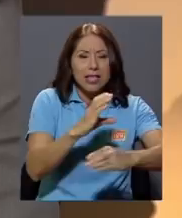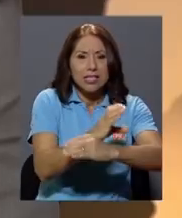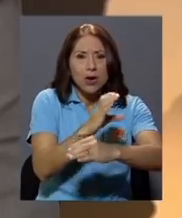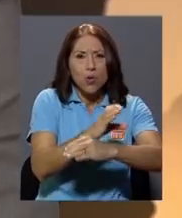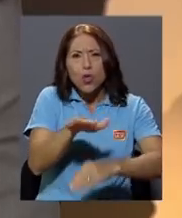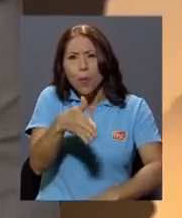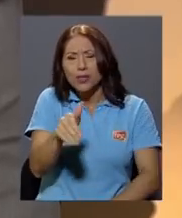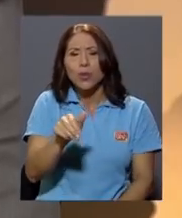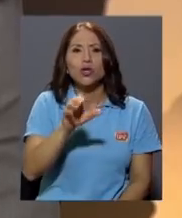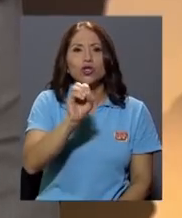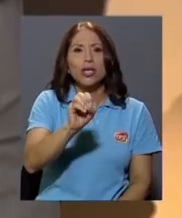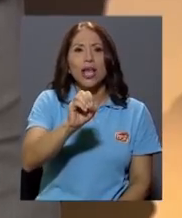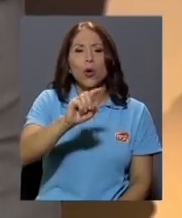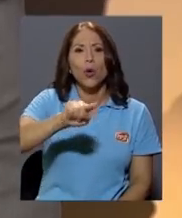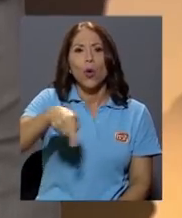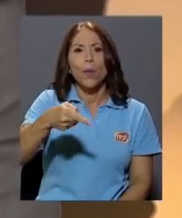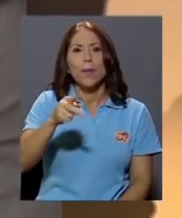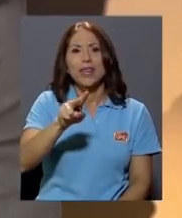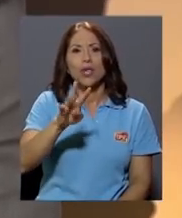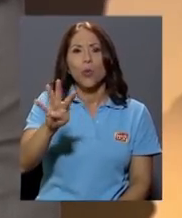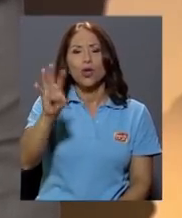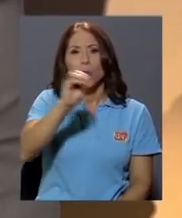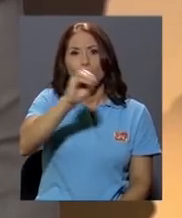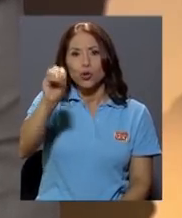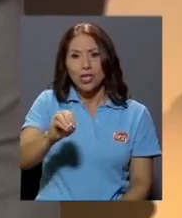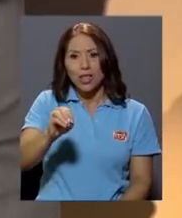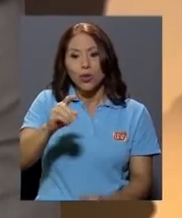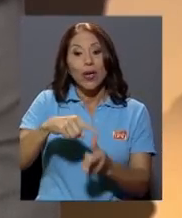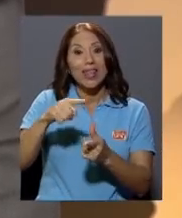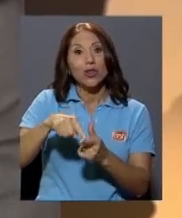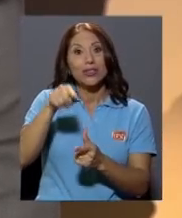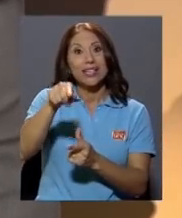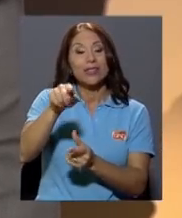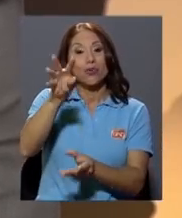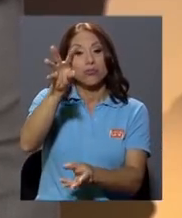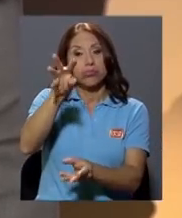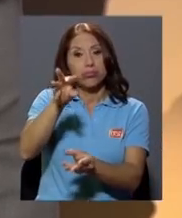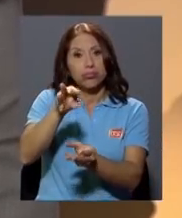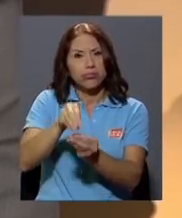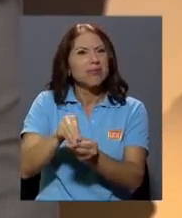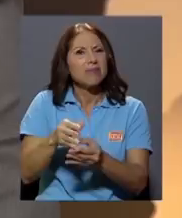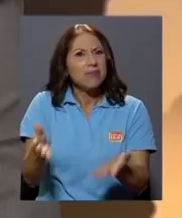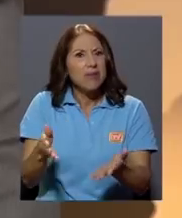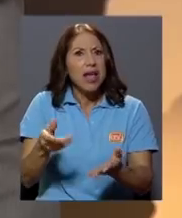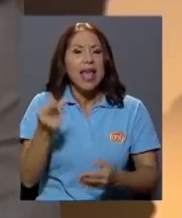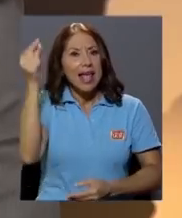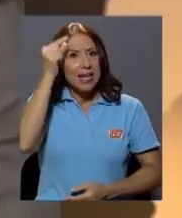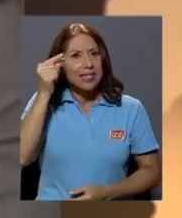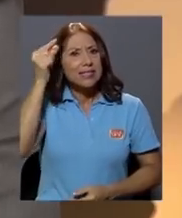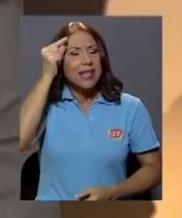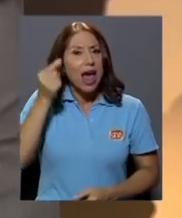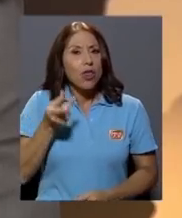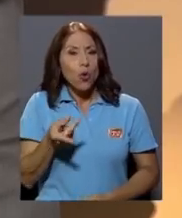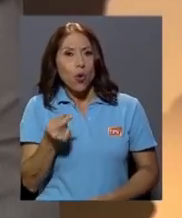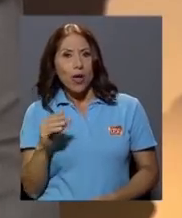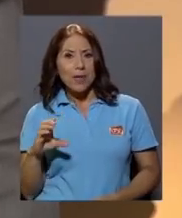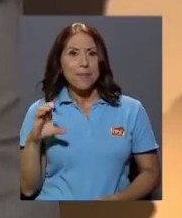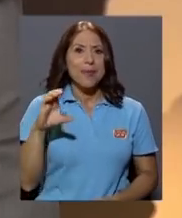el 0,24%. Esto nos llevaría, sumado entonces, a que el Estado estaría invirtiendo